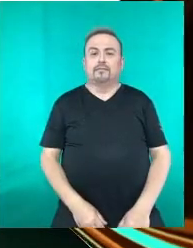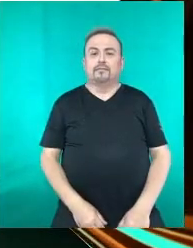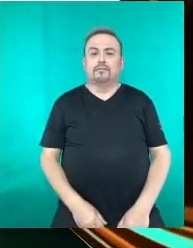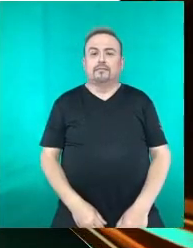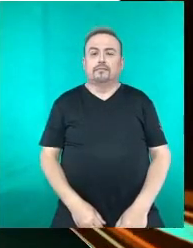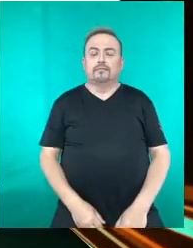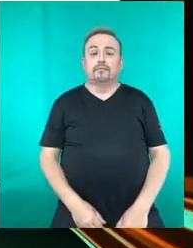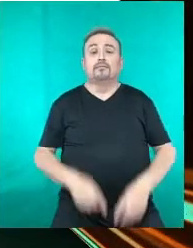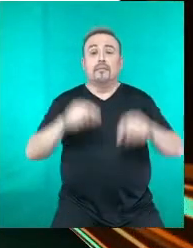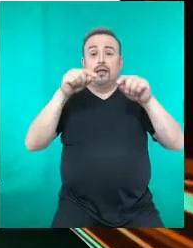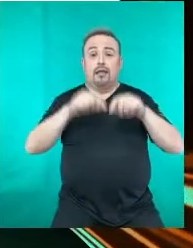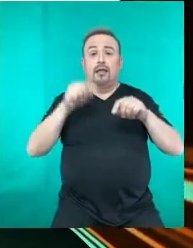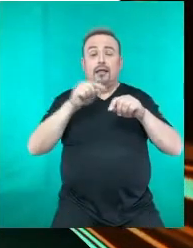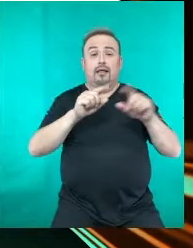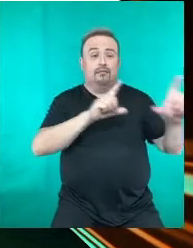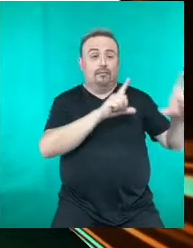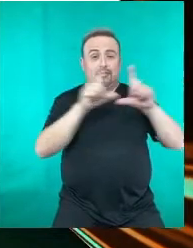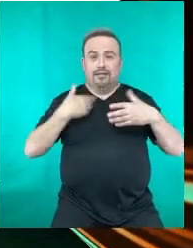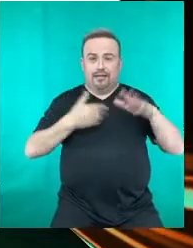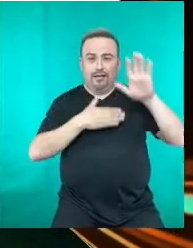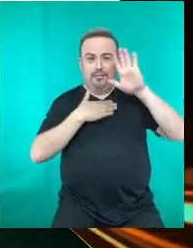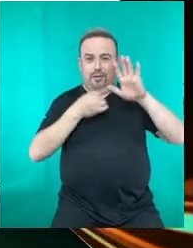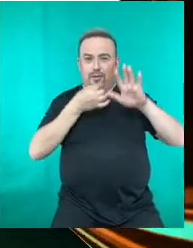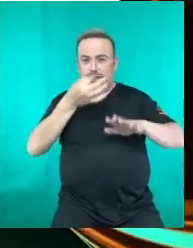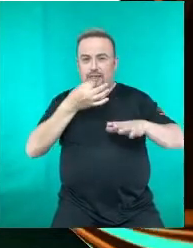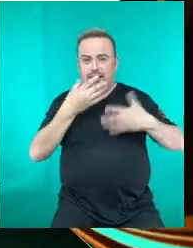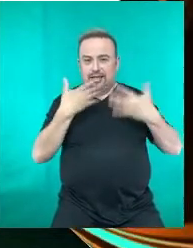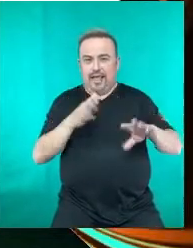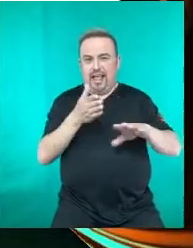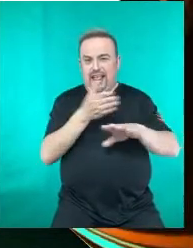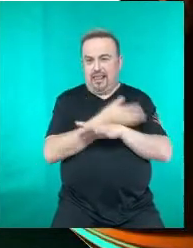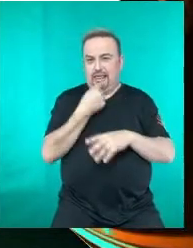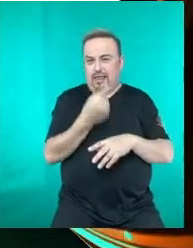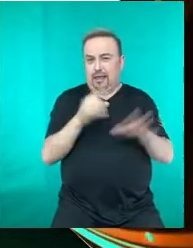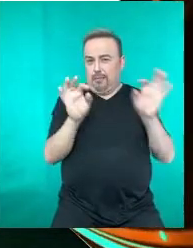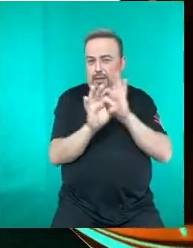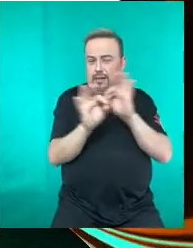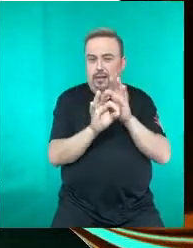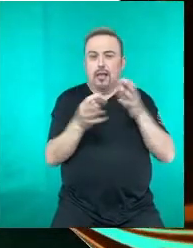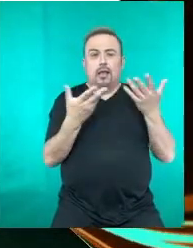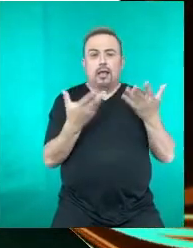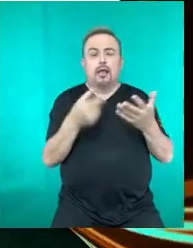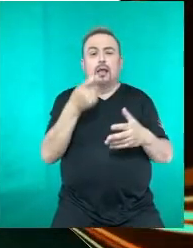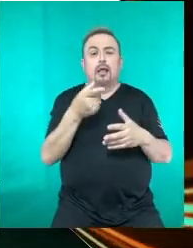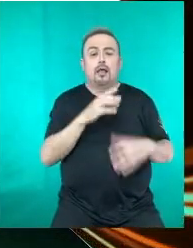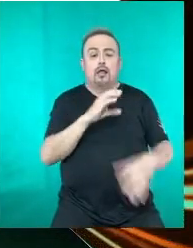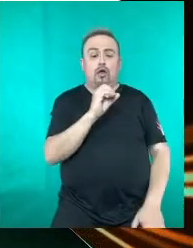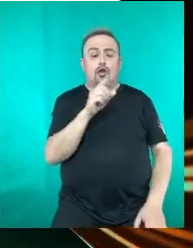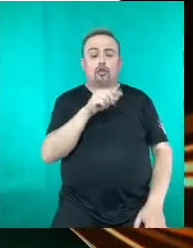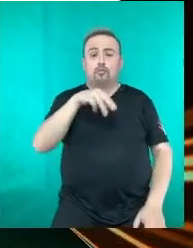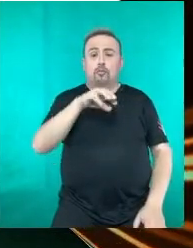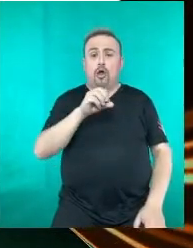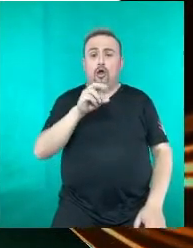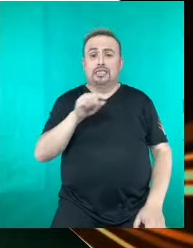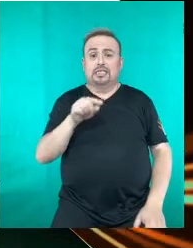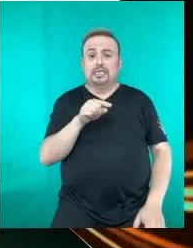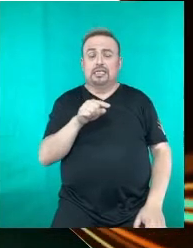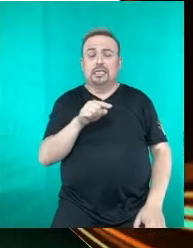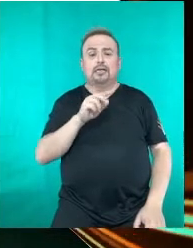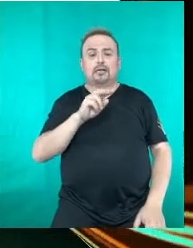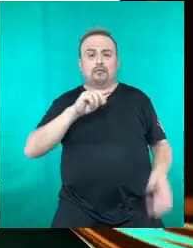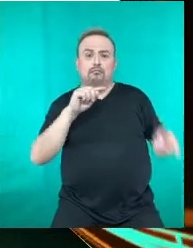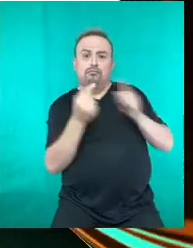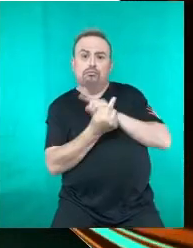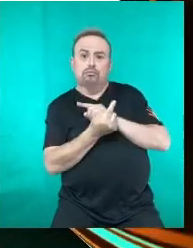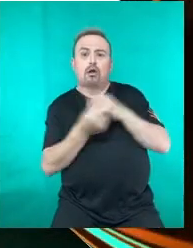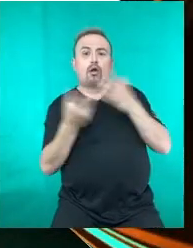Y aquí está la lámina que les prometía. Esto es un poco para detenernos un poco más en la osmosis inversa. El proceso es más o menos